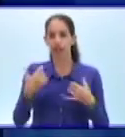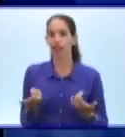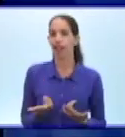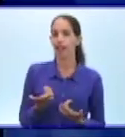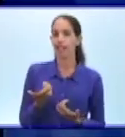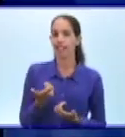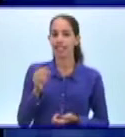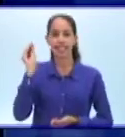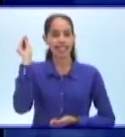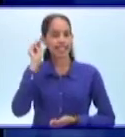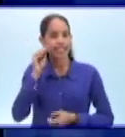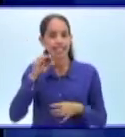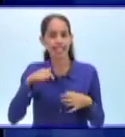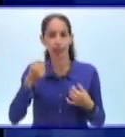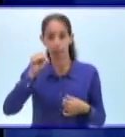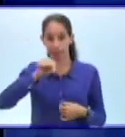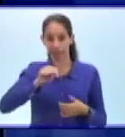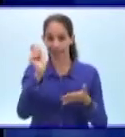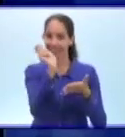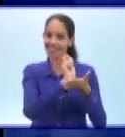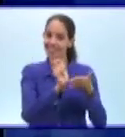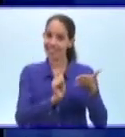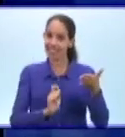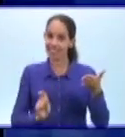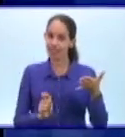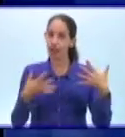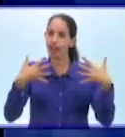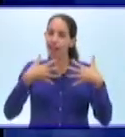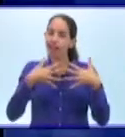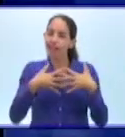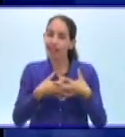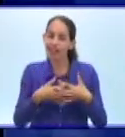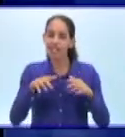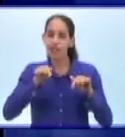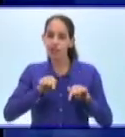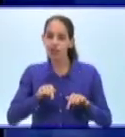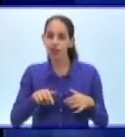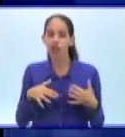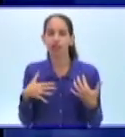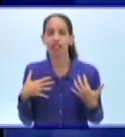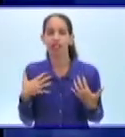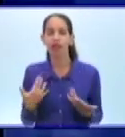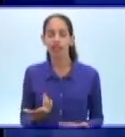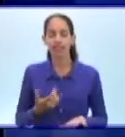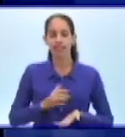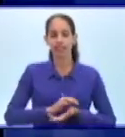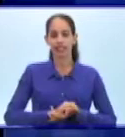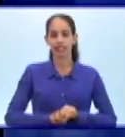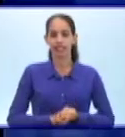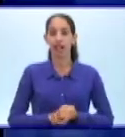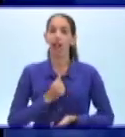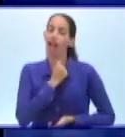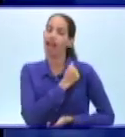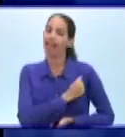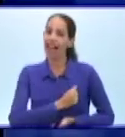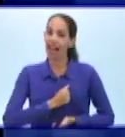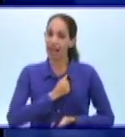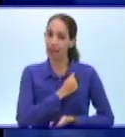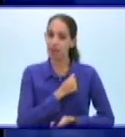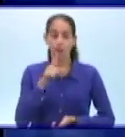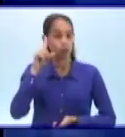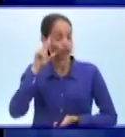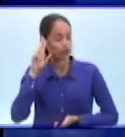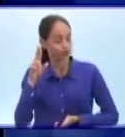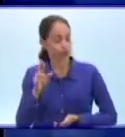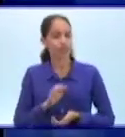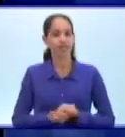saber que mi texto va a estar relacionado en esta ocasión con el amor. Muy